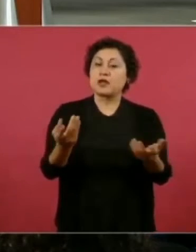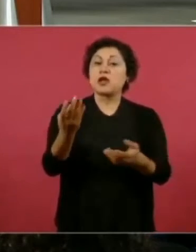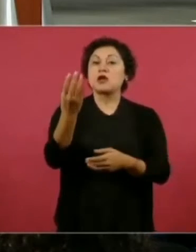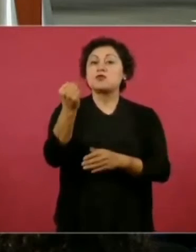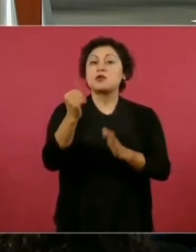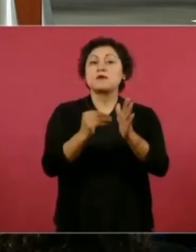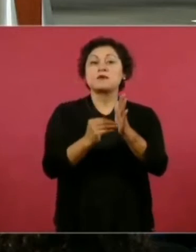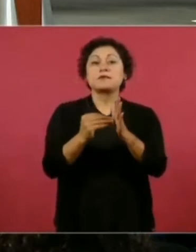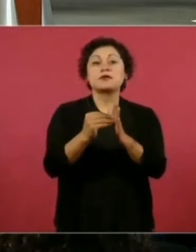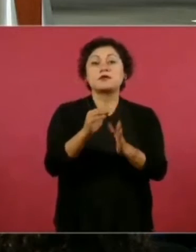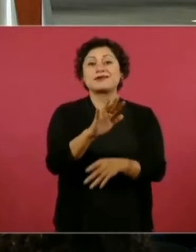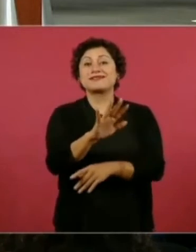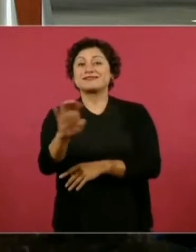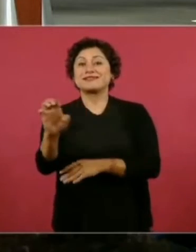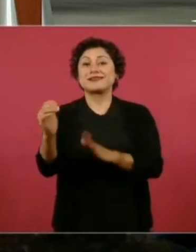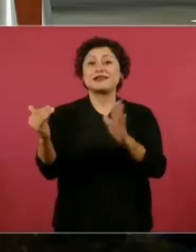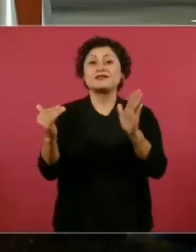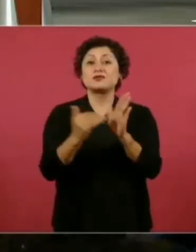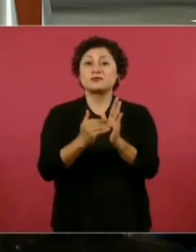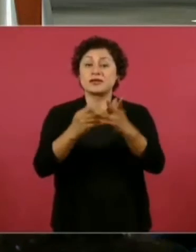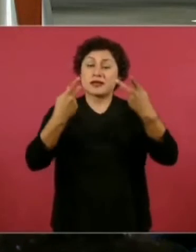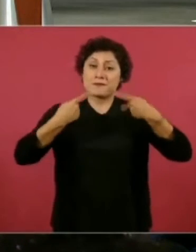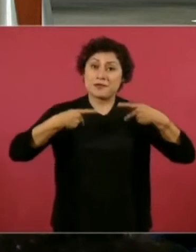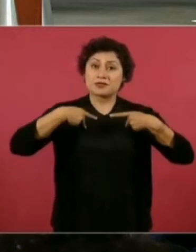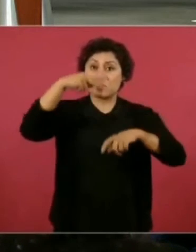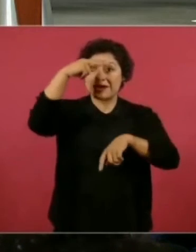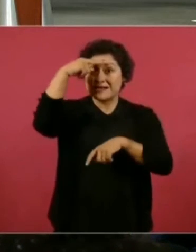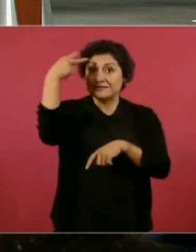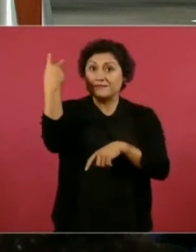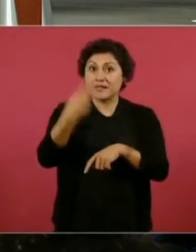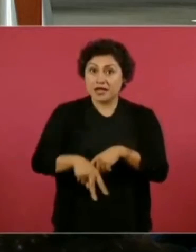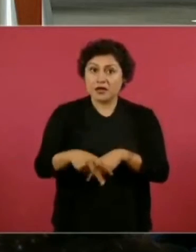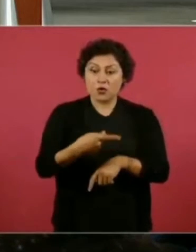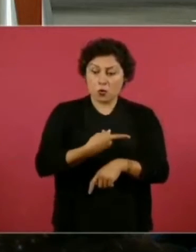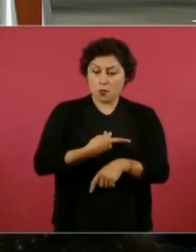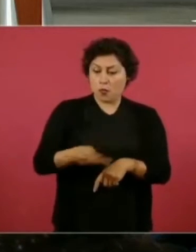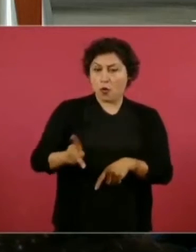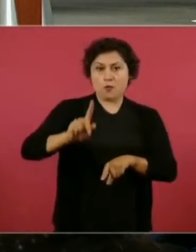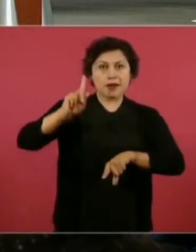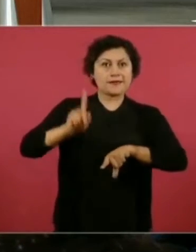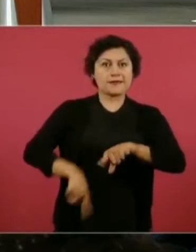9.500.000 mexicanos salieron de la pobreza en el tiempo que estuvimos en el gobierno.